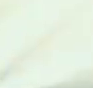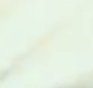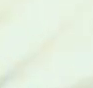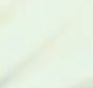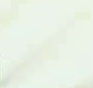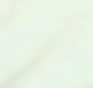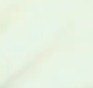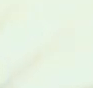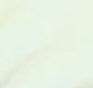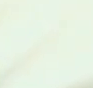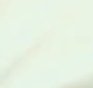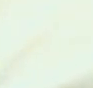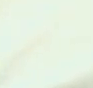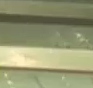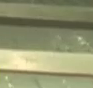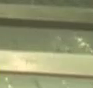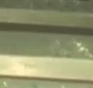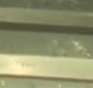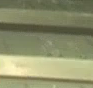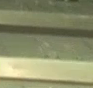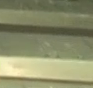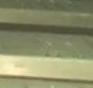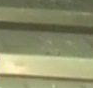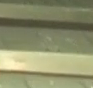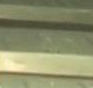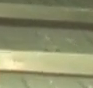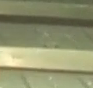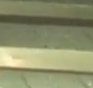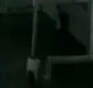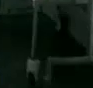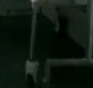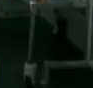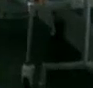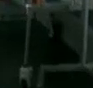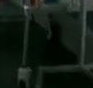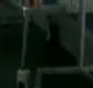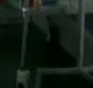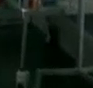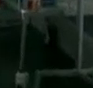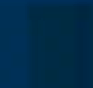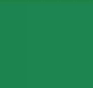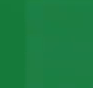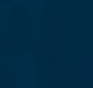así 170.110 contagios desde que empezó la pandemia.